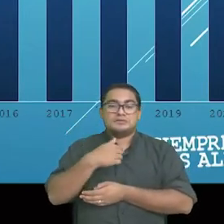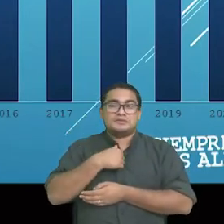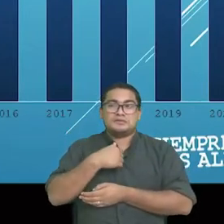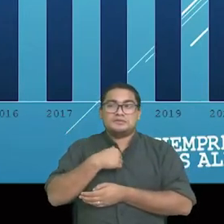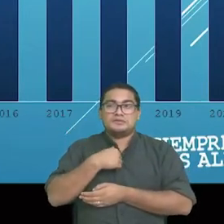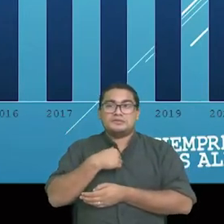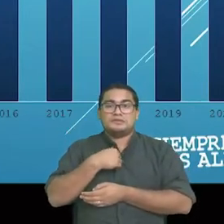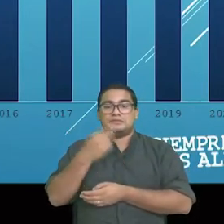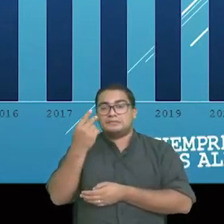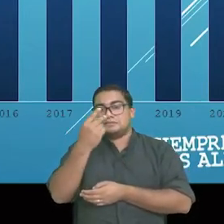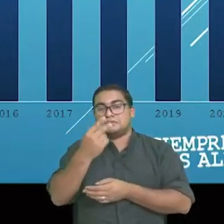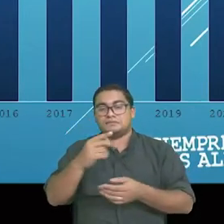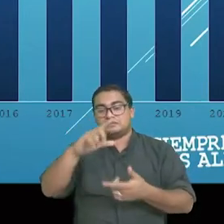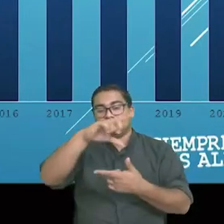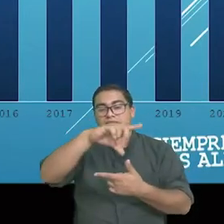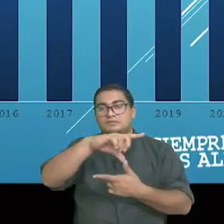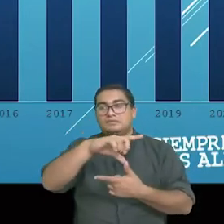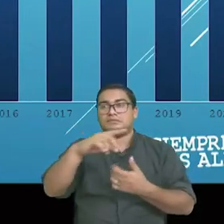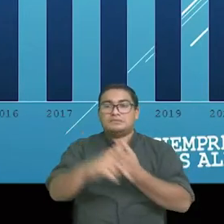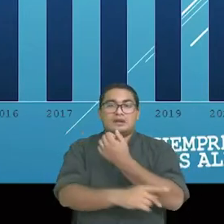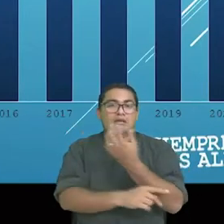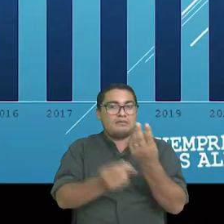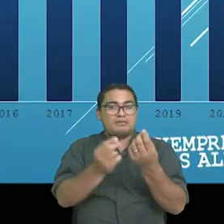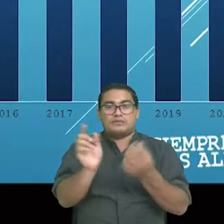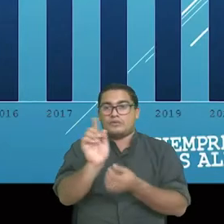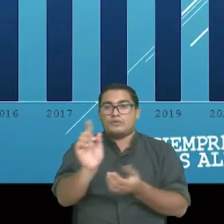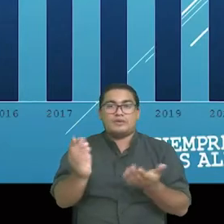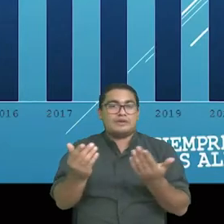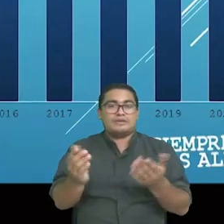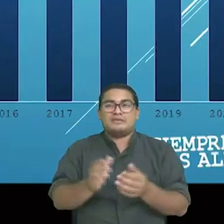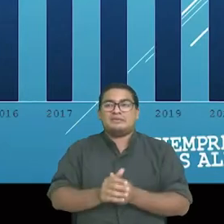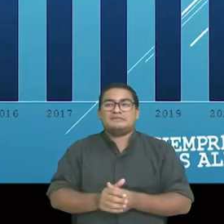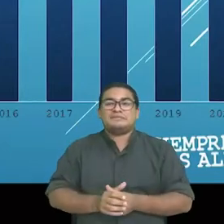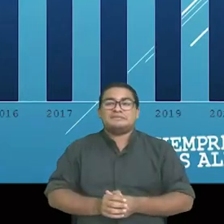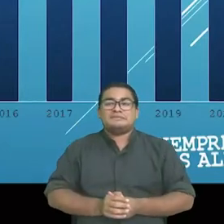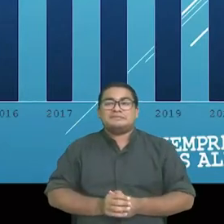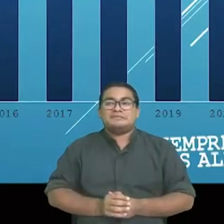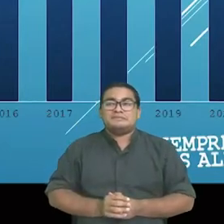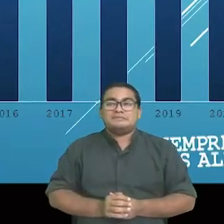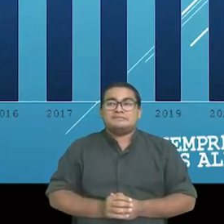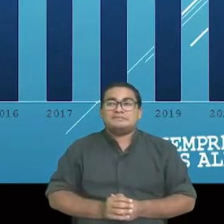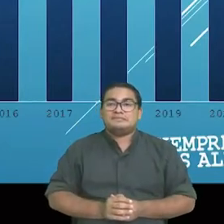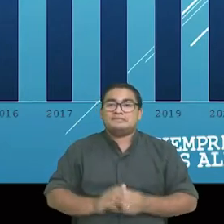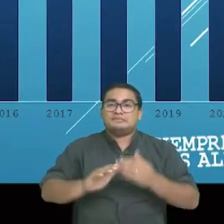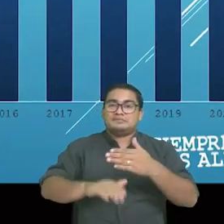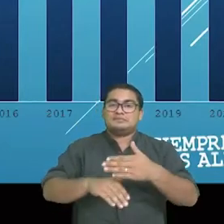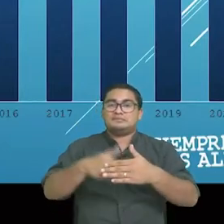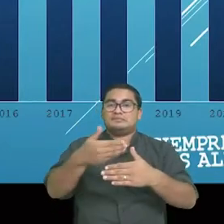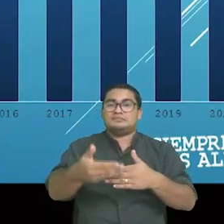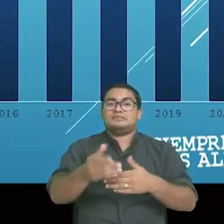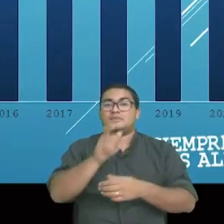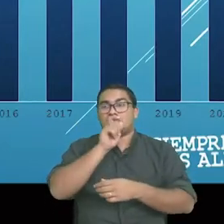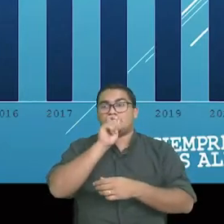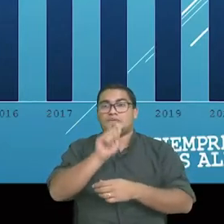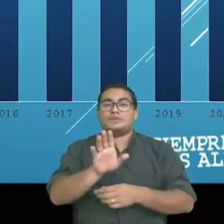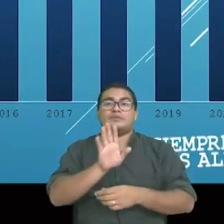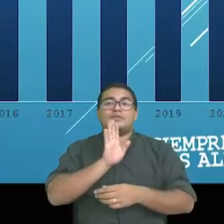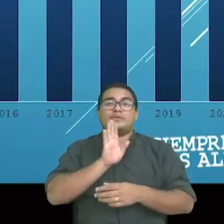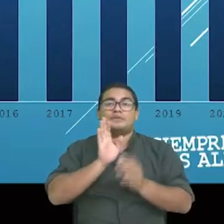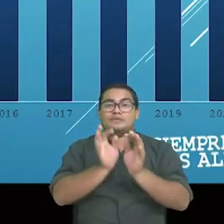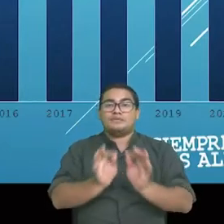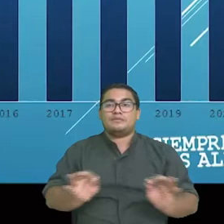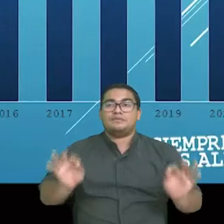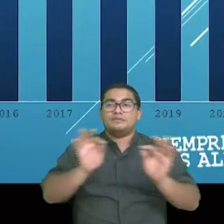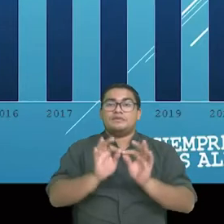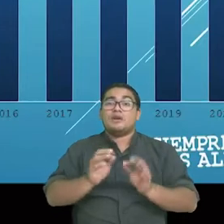en un país de América Latina con esa cantidad de recursos. Luego de eso, me gustaría hablar de un elemento muy particular, que es el tema